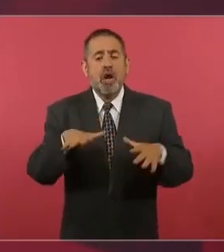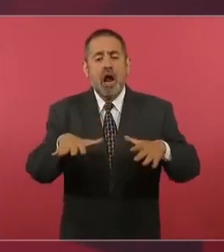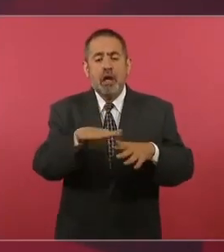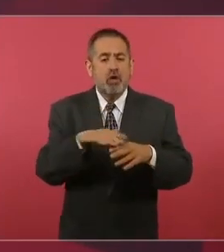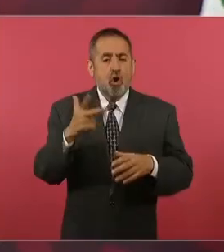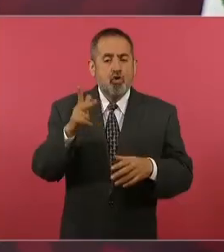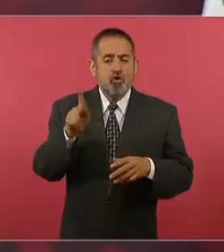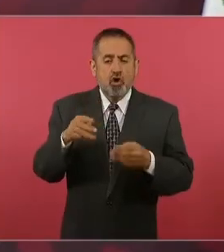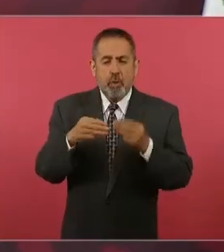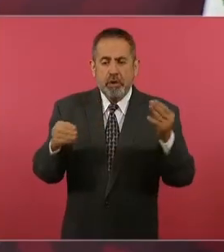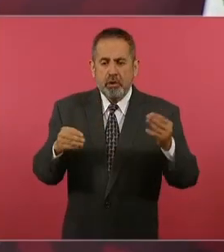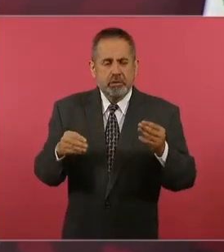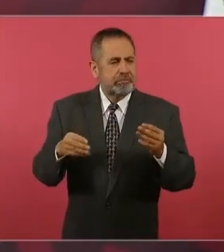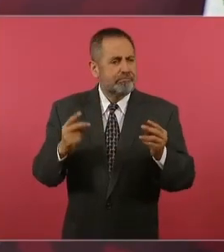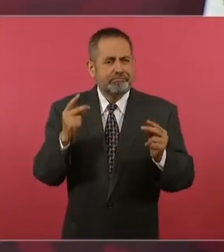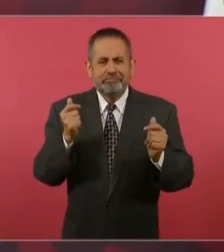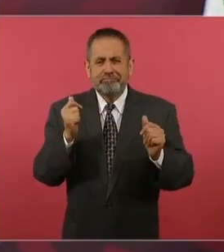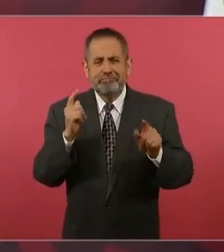8 kilómetros,